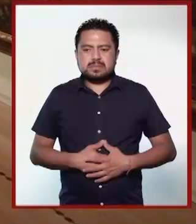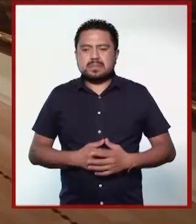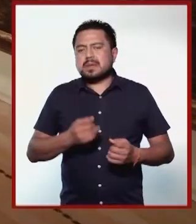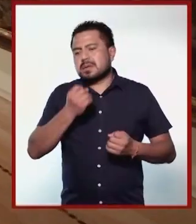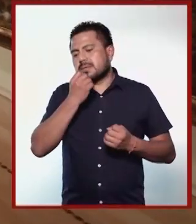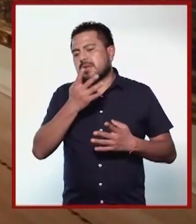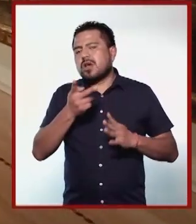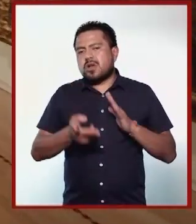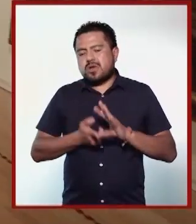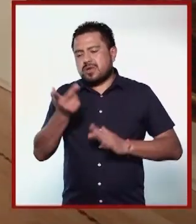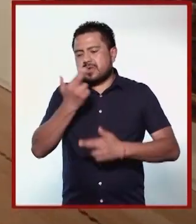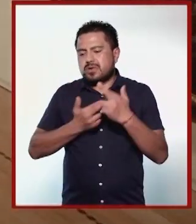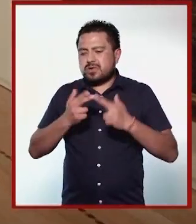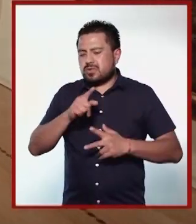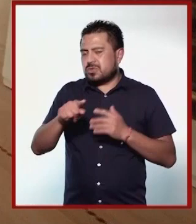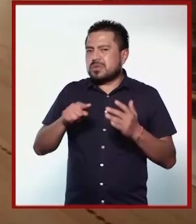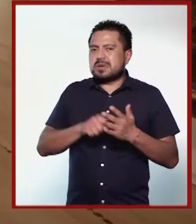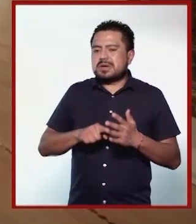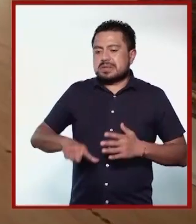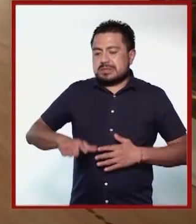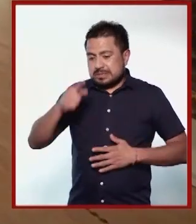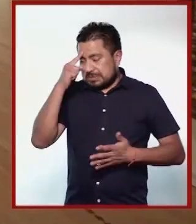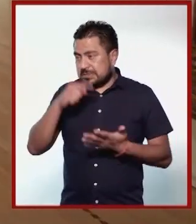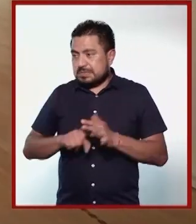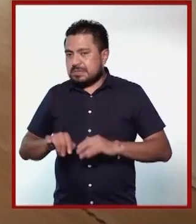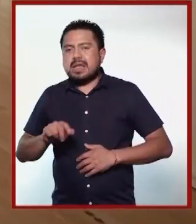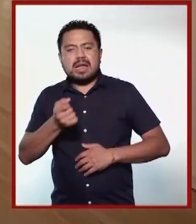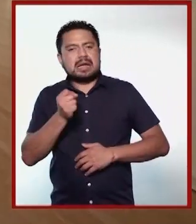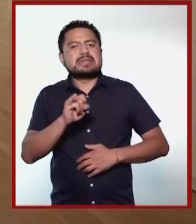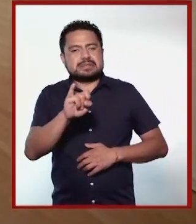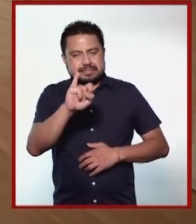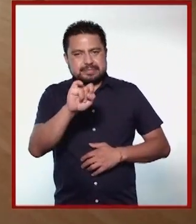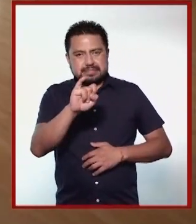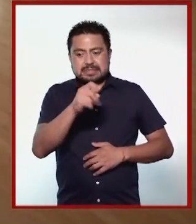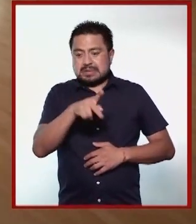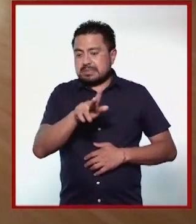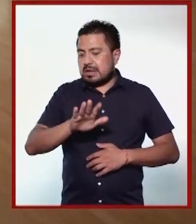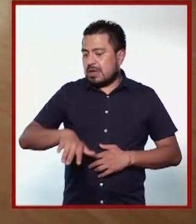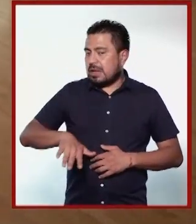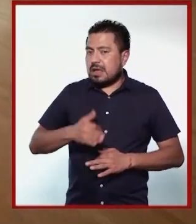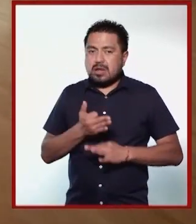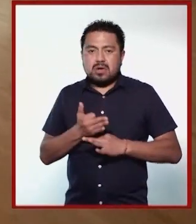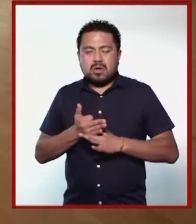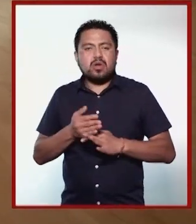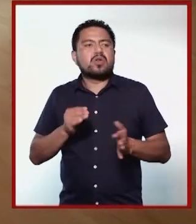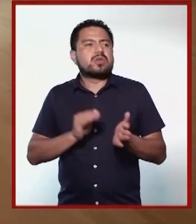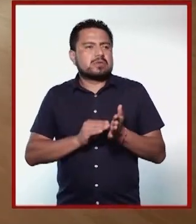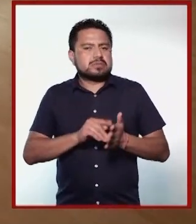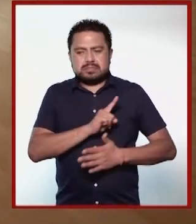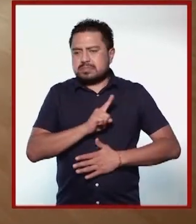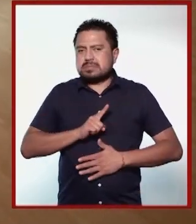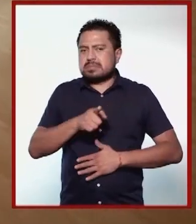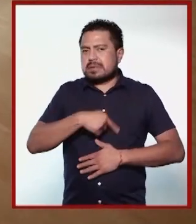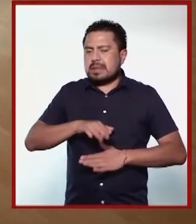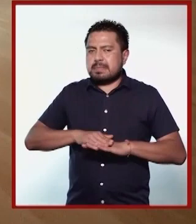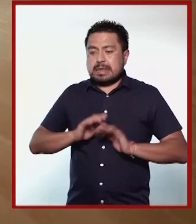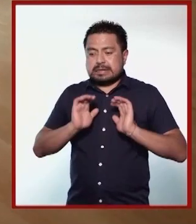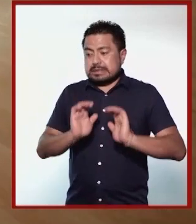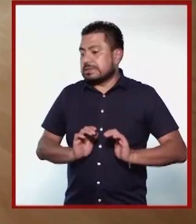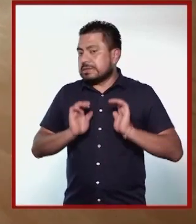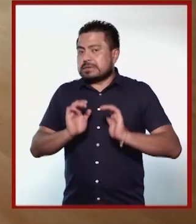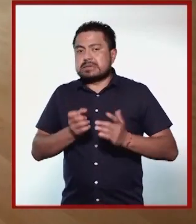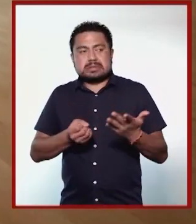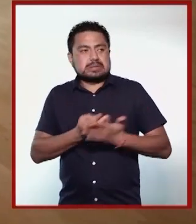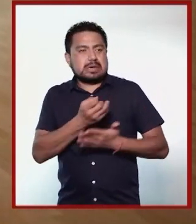lindo sería volver a estar en lugares públicos, ¿no crees, Matías? Así es, Pamela. Sin embargo, aún debemos tener muchos cuidados y